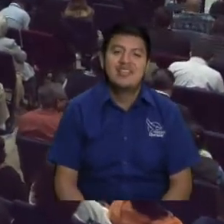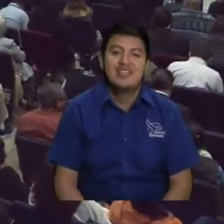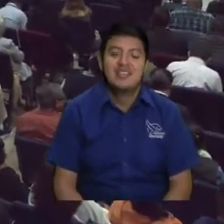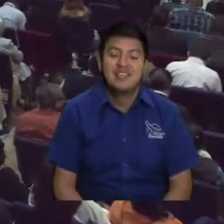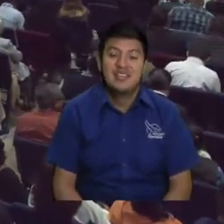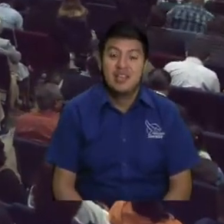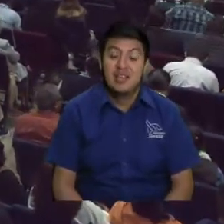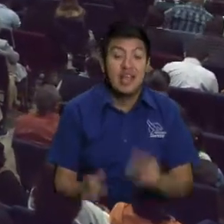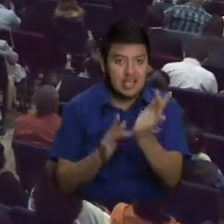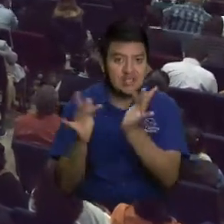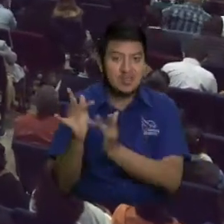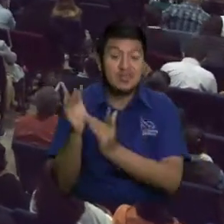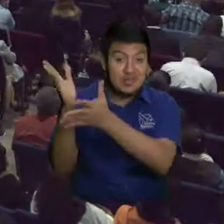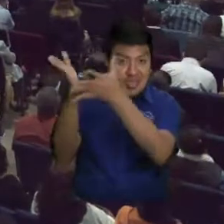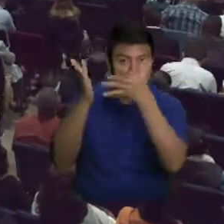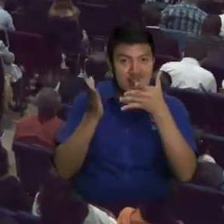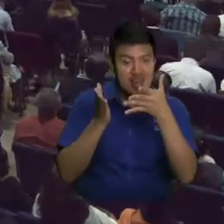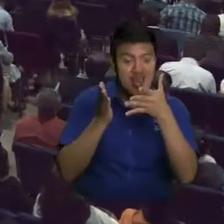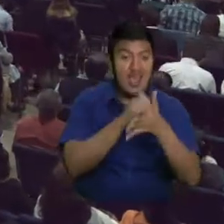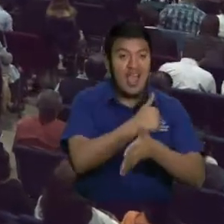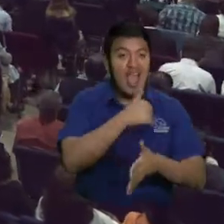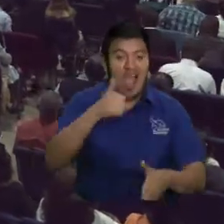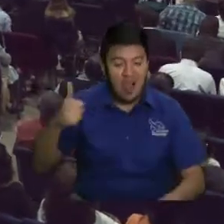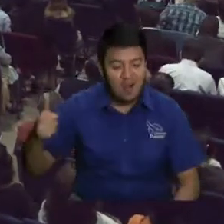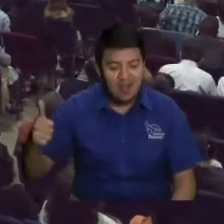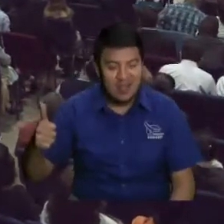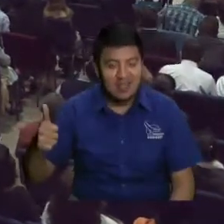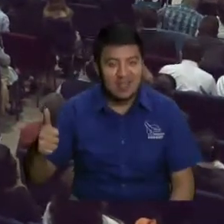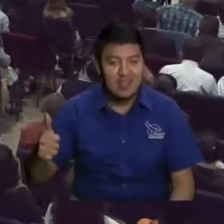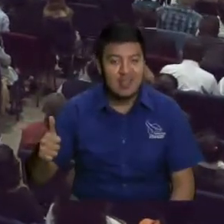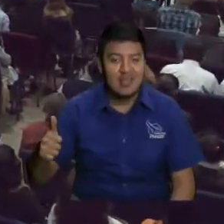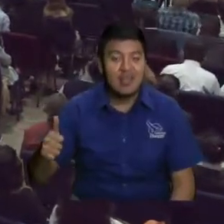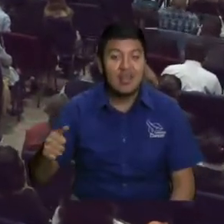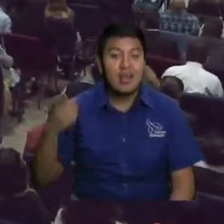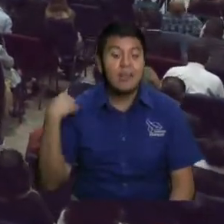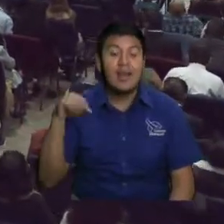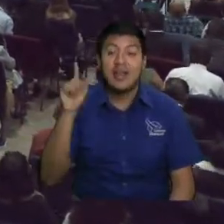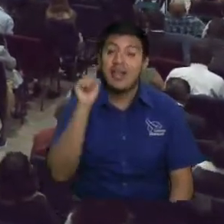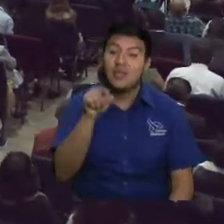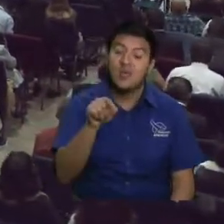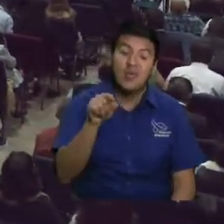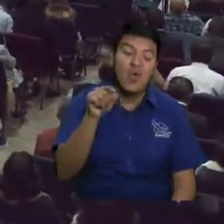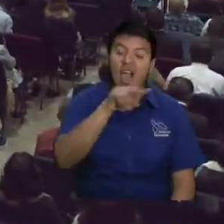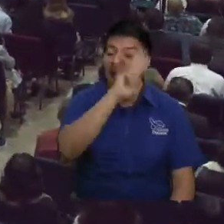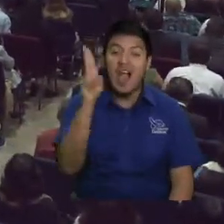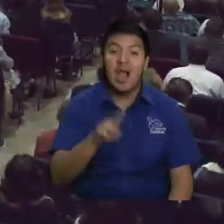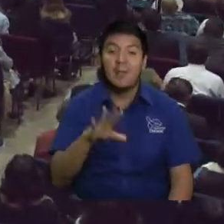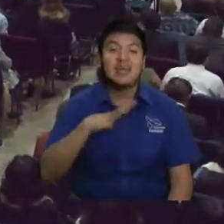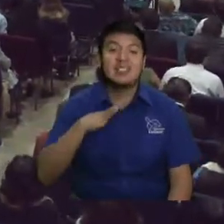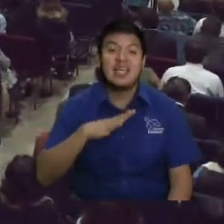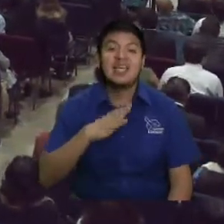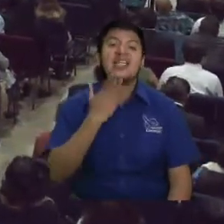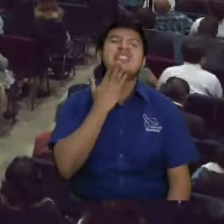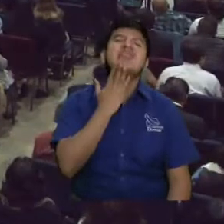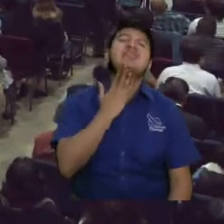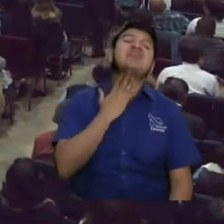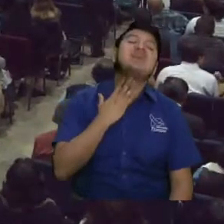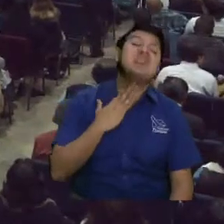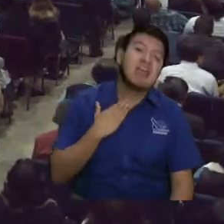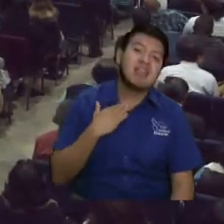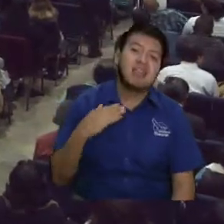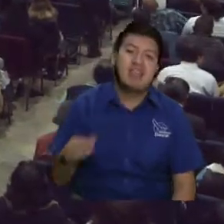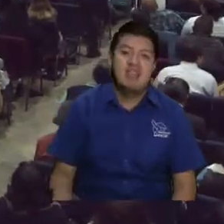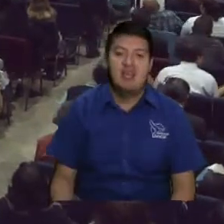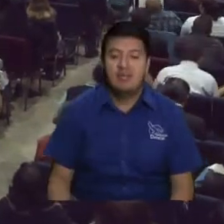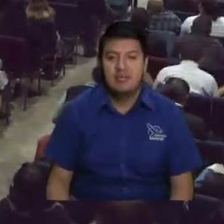agua que salta para vida eterna, se te quitaría la sed completamente. Nunca más vendrías a este pozo de